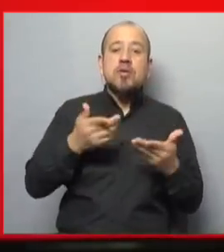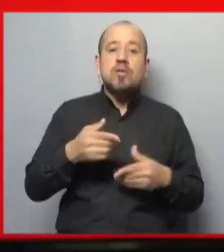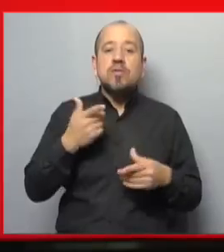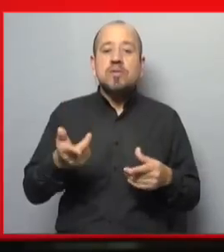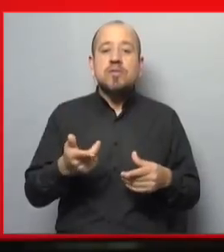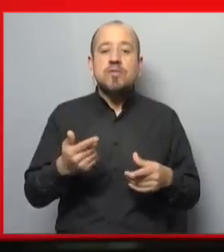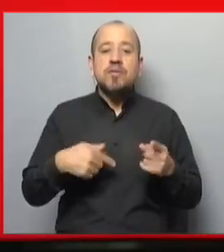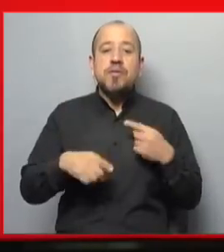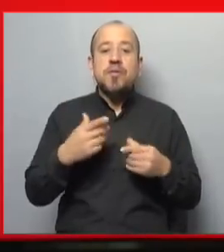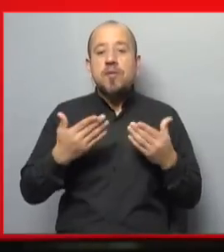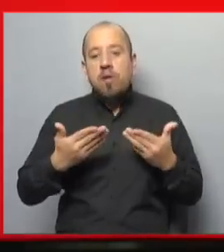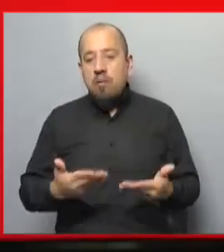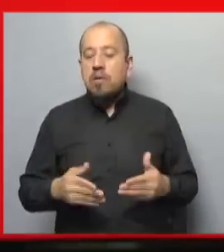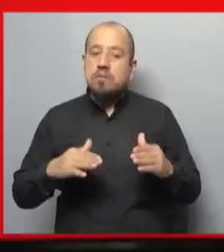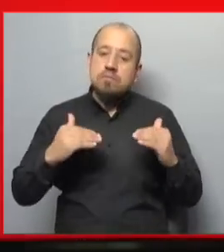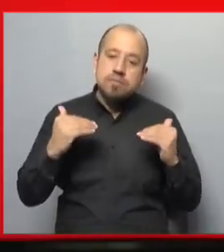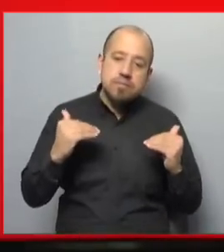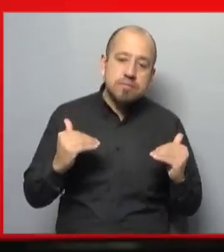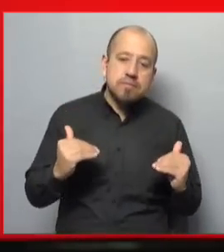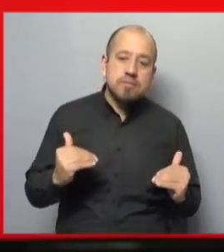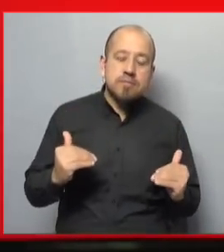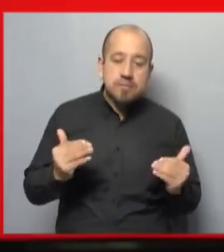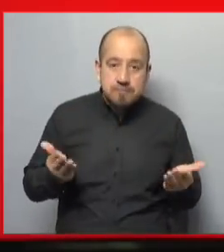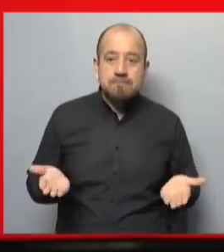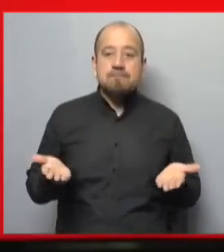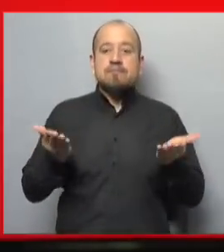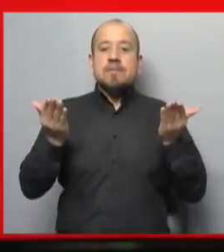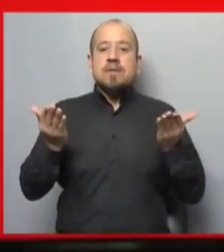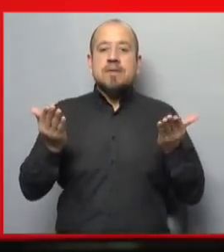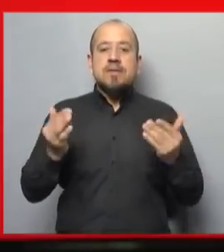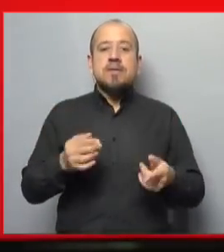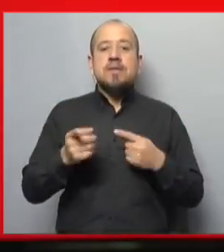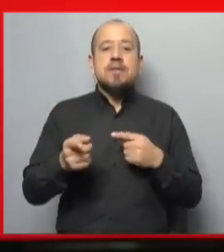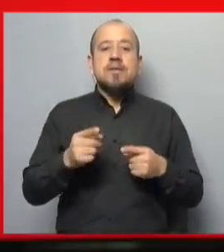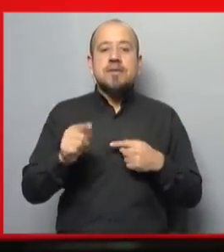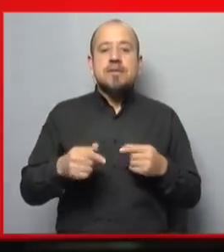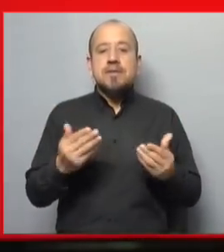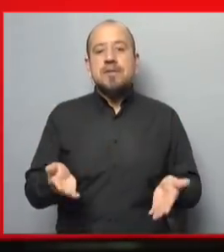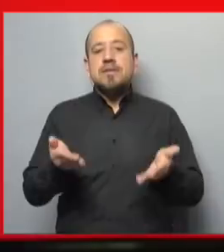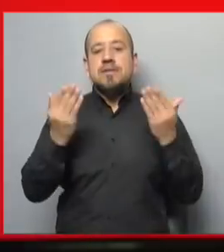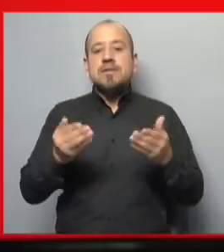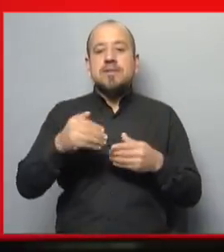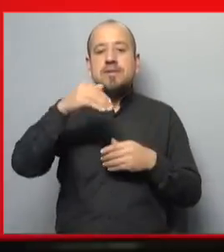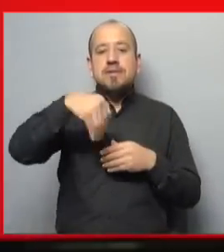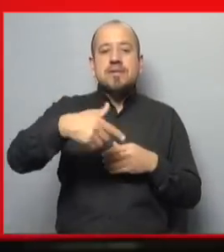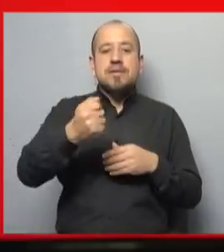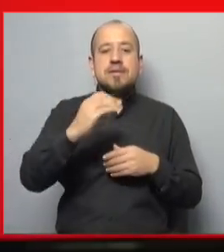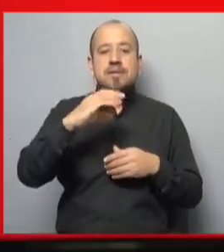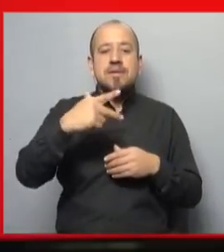equipo sentía que se aplaca o se caía con el ritmo de guantanamera la gente cantaba saca el machete las artes